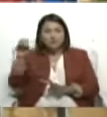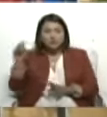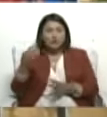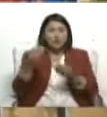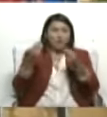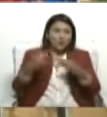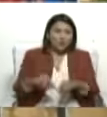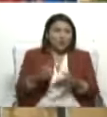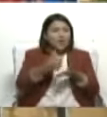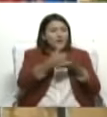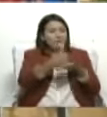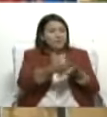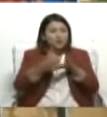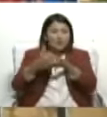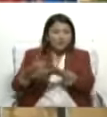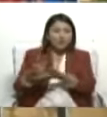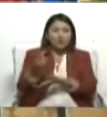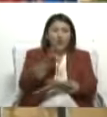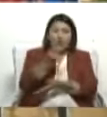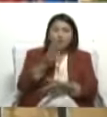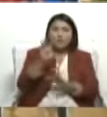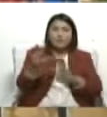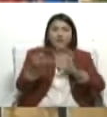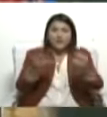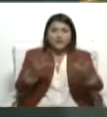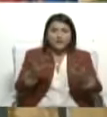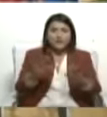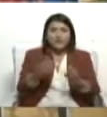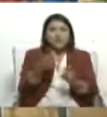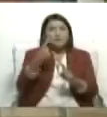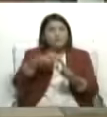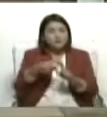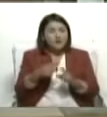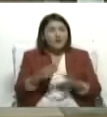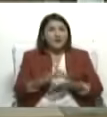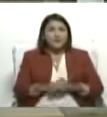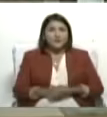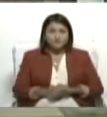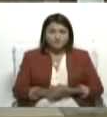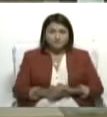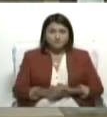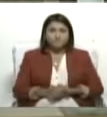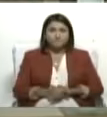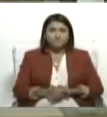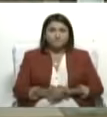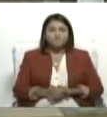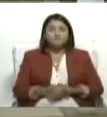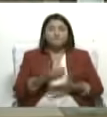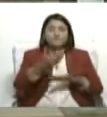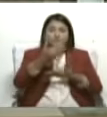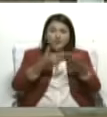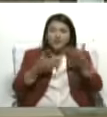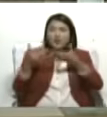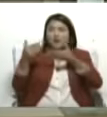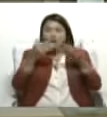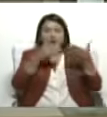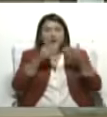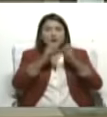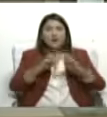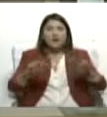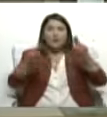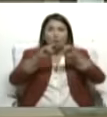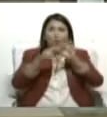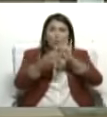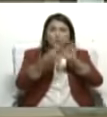de cooperación que mantiene Rusia y Venezuela y los principios que comparten, como el grupo en defensa de la Carta de las Naciones Unidas, su